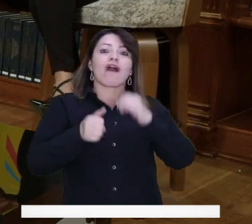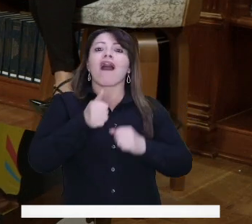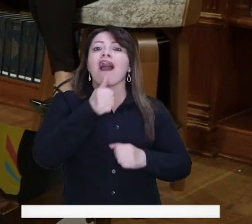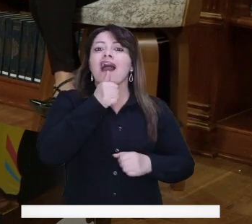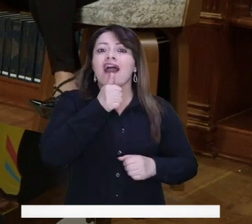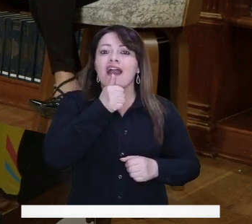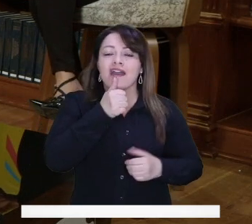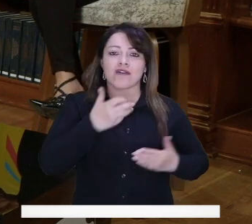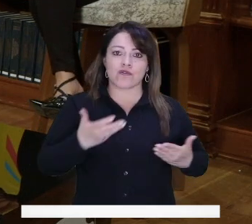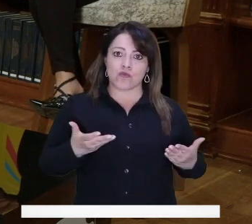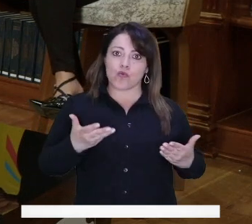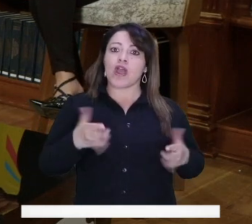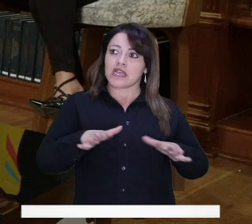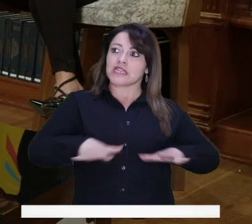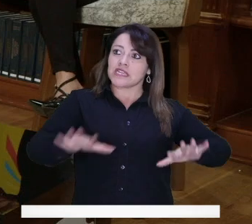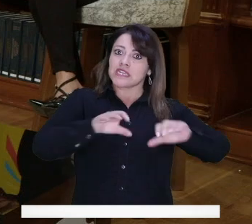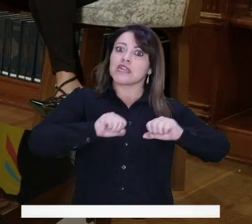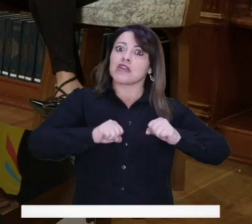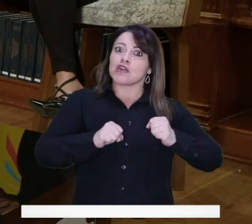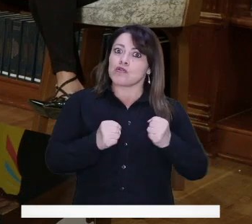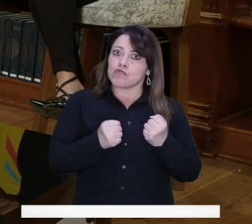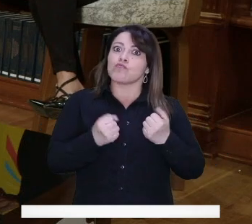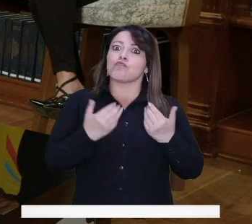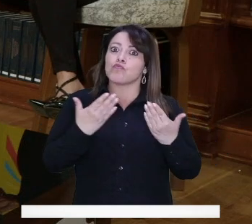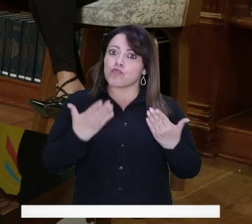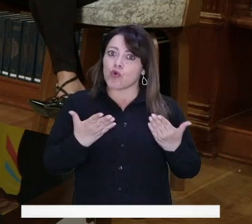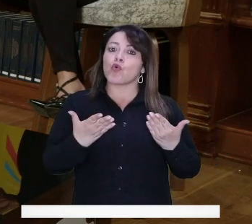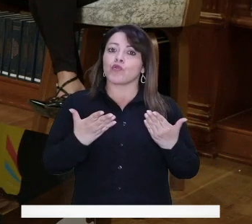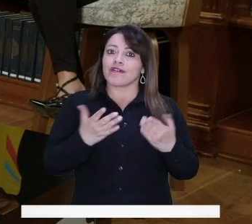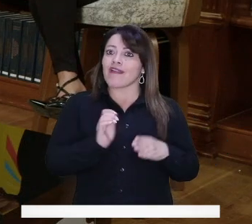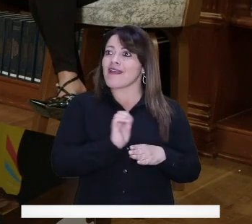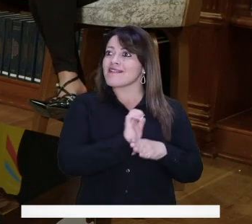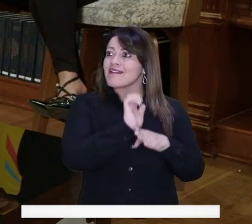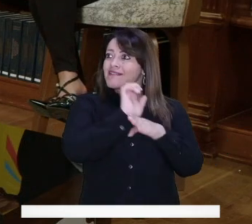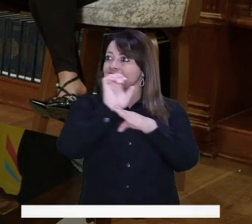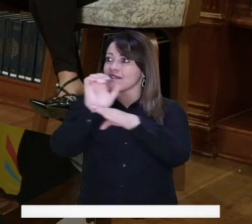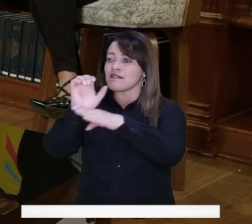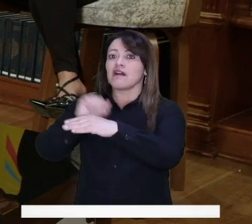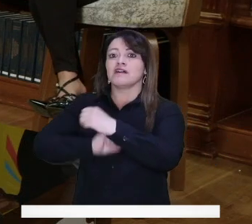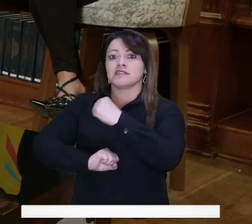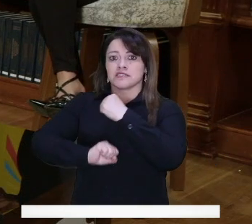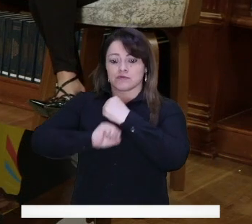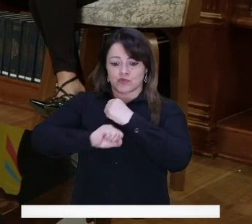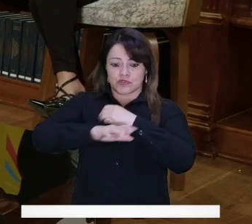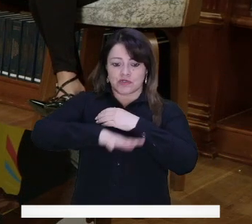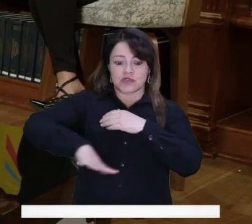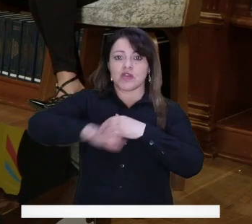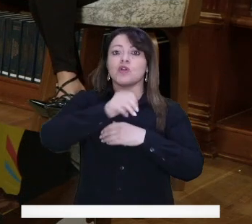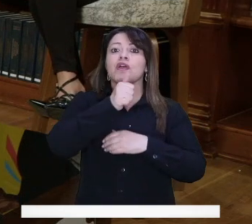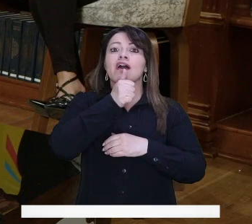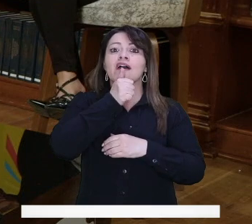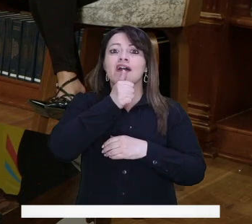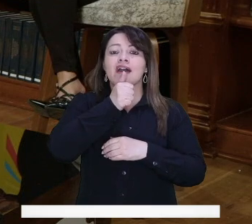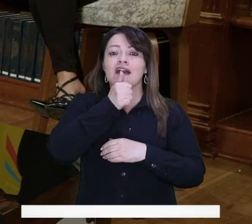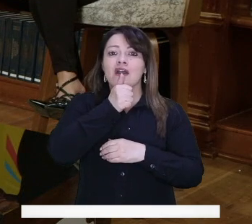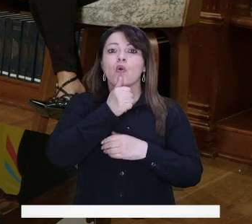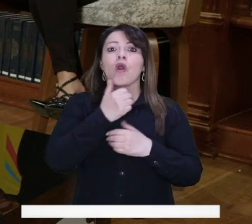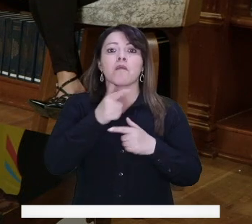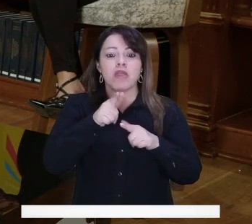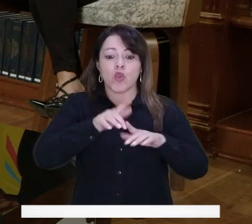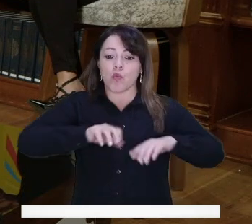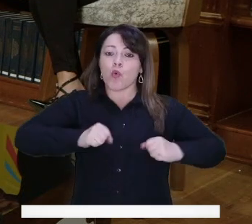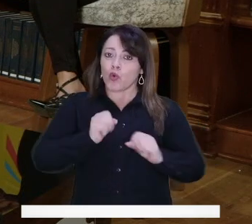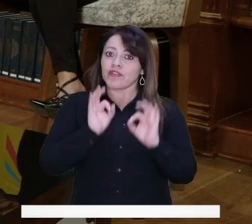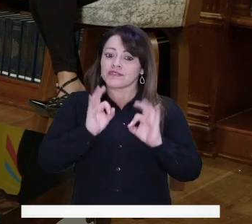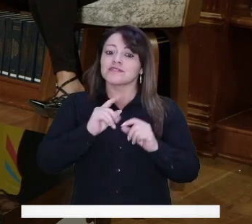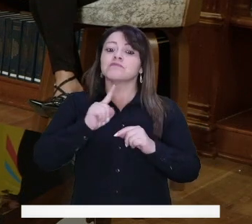bueno, nosotros no, los intereses del poder de las élites bogotanas le torcieron exactamente el cuello